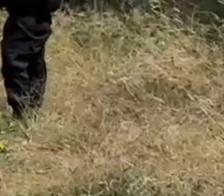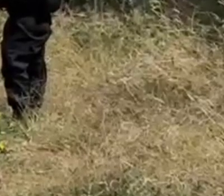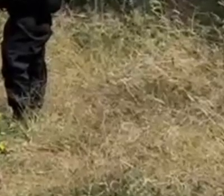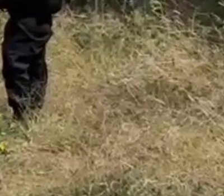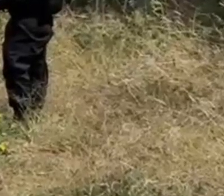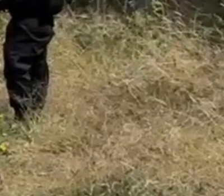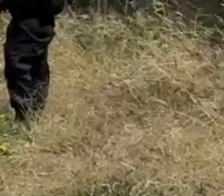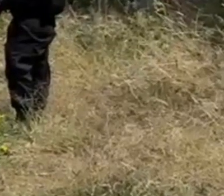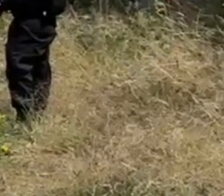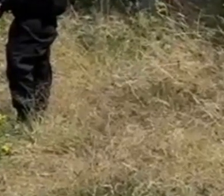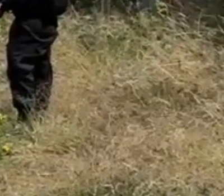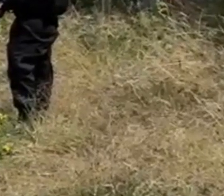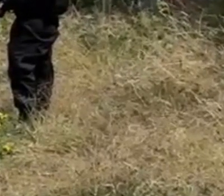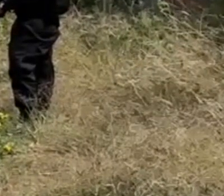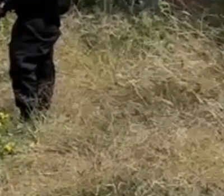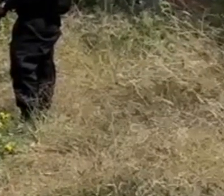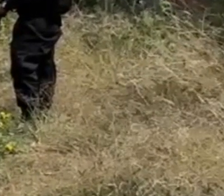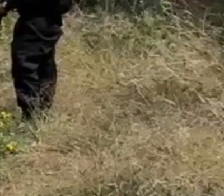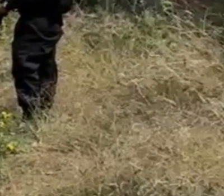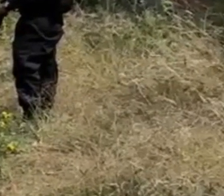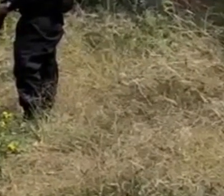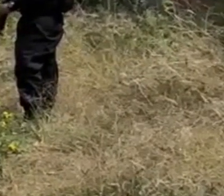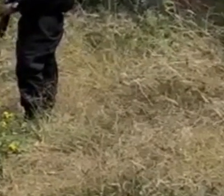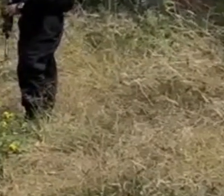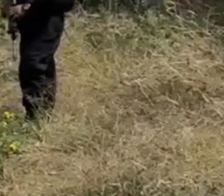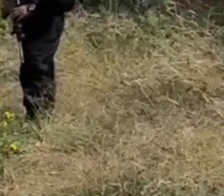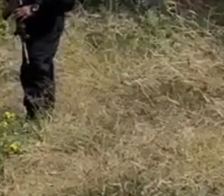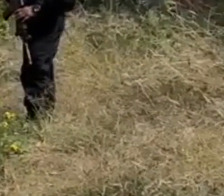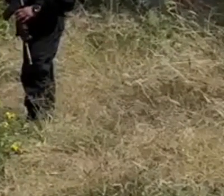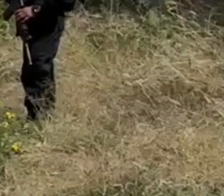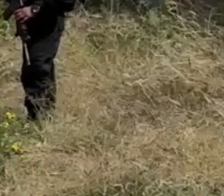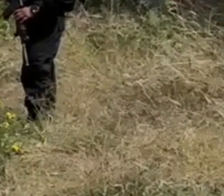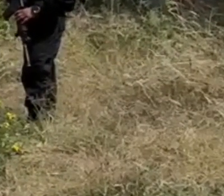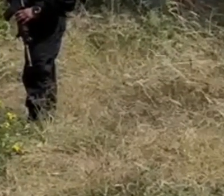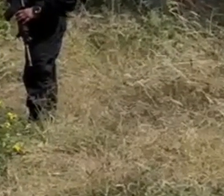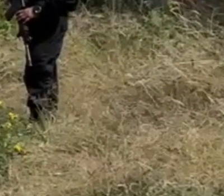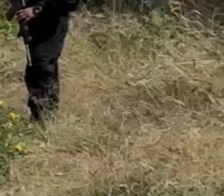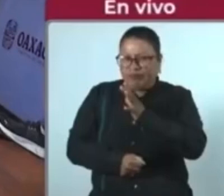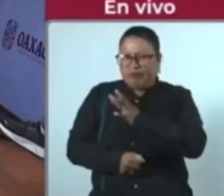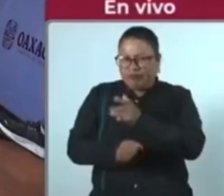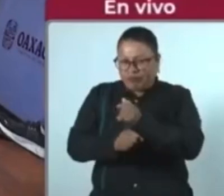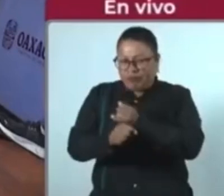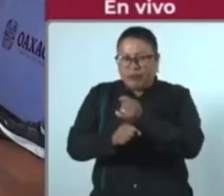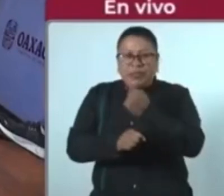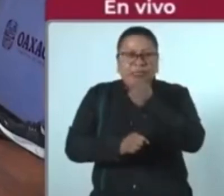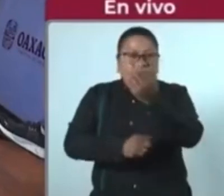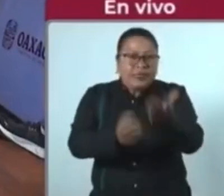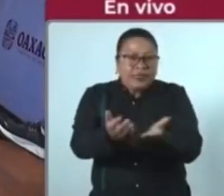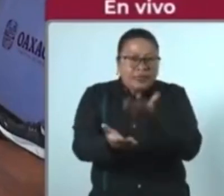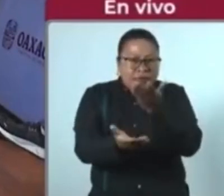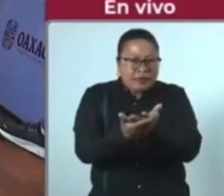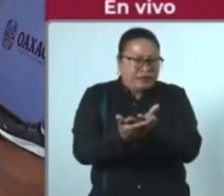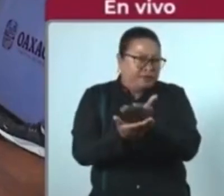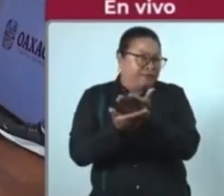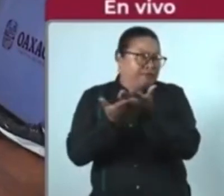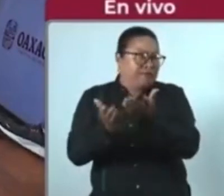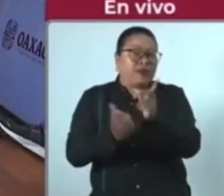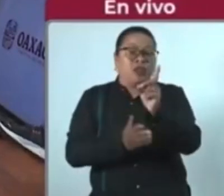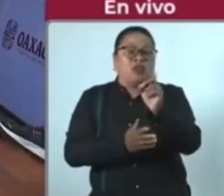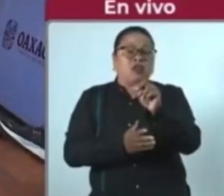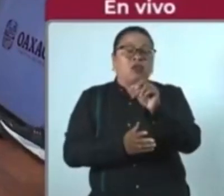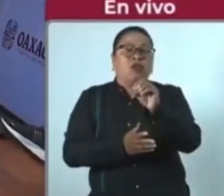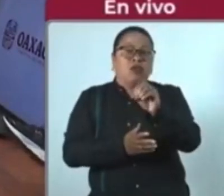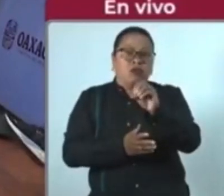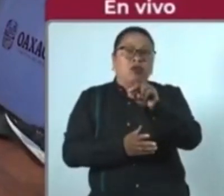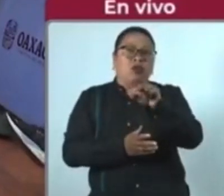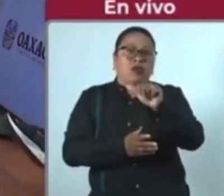delincuencia organizada reveló que tienen información que van a investigar en esa lógica por su parte el gobernador del estado